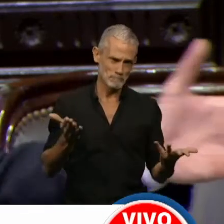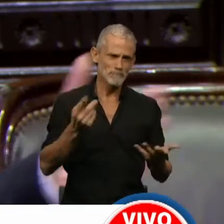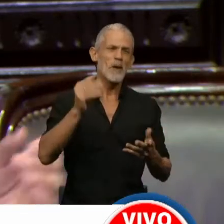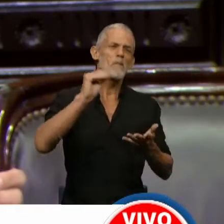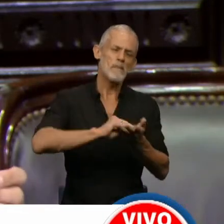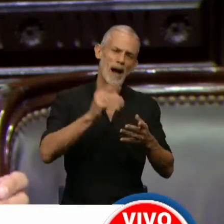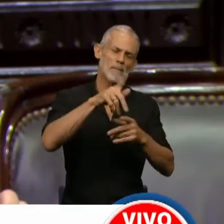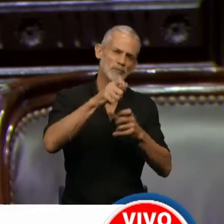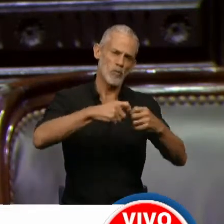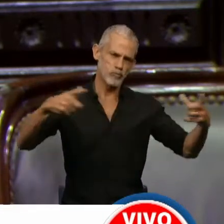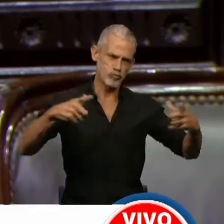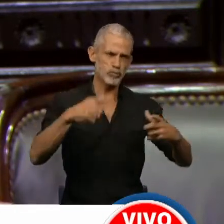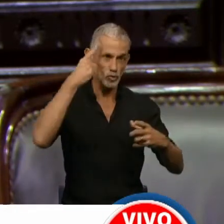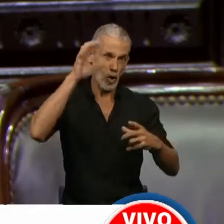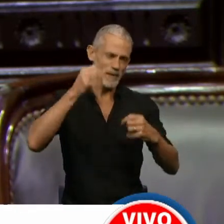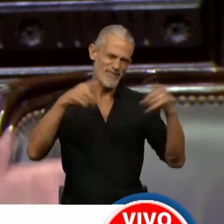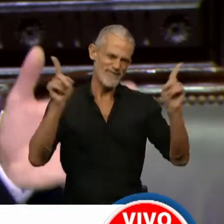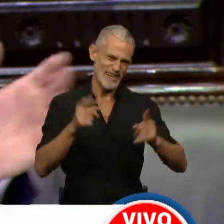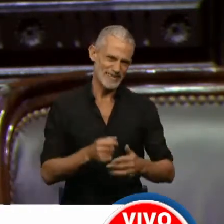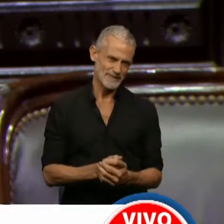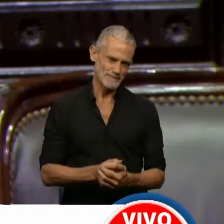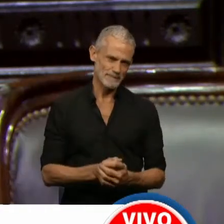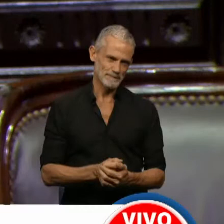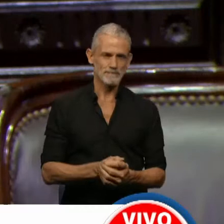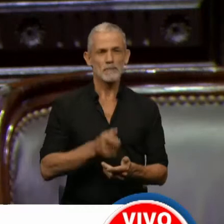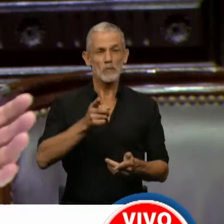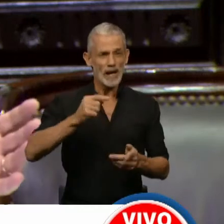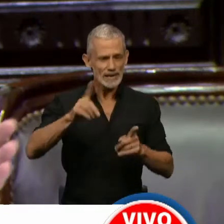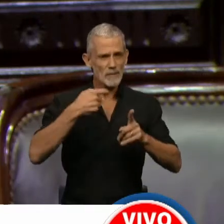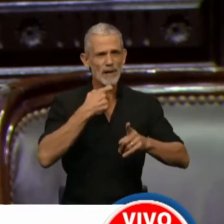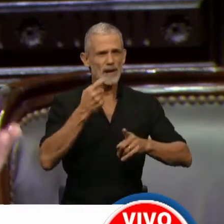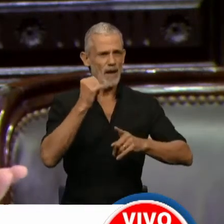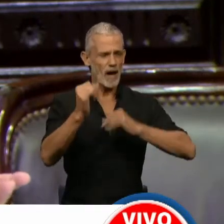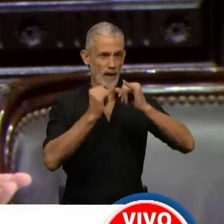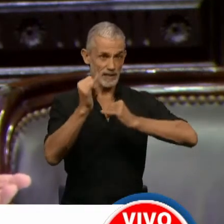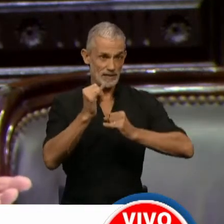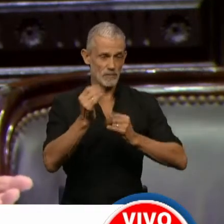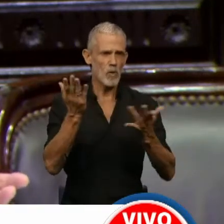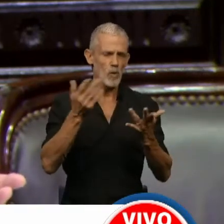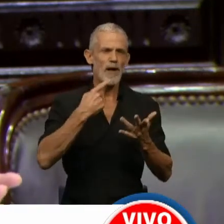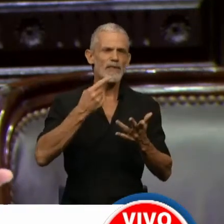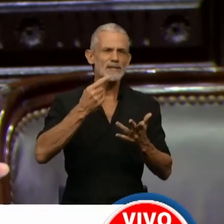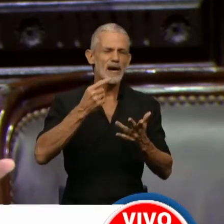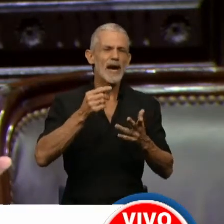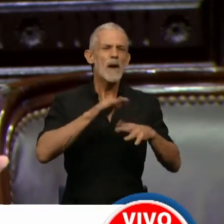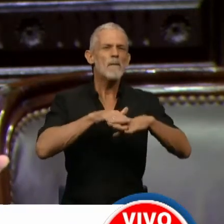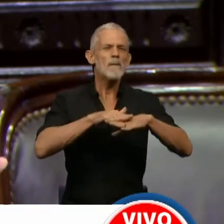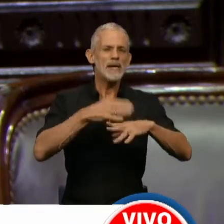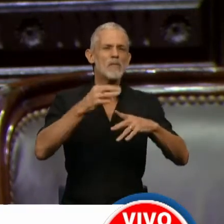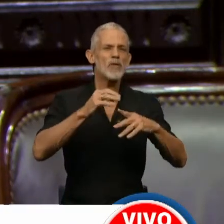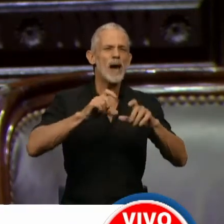las disidencias que tenemos, señor Presidente. Y también quería decir, porque manifestaron que los mínimos tienen que actualizarse por el